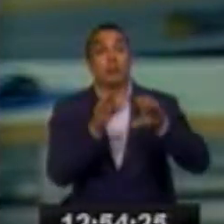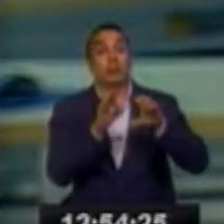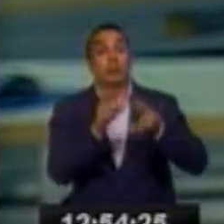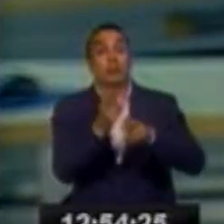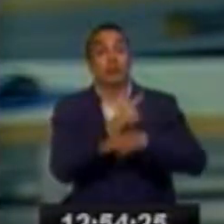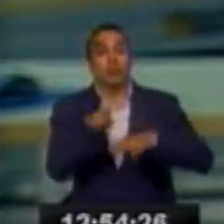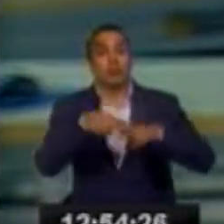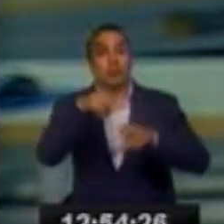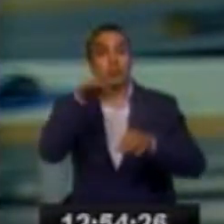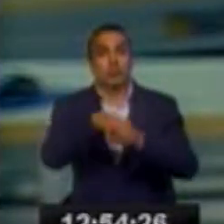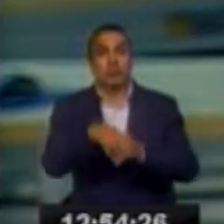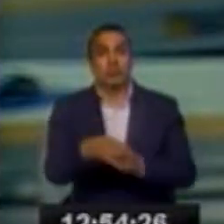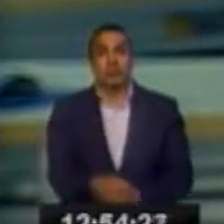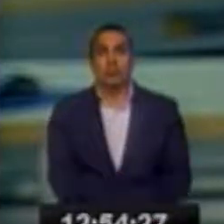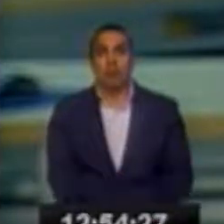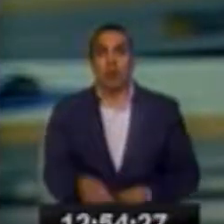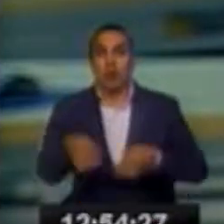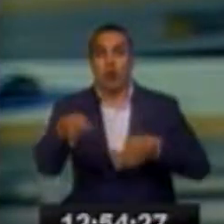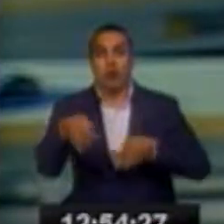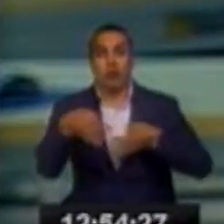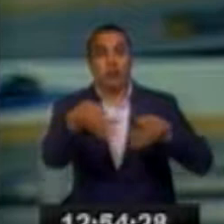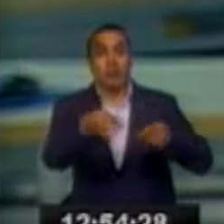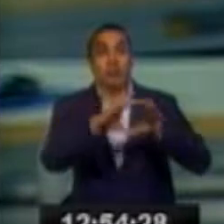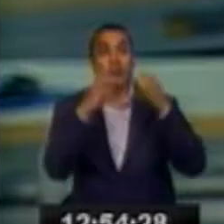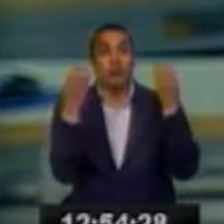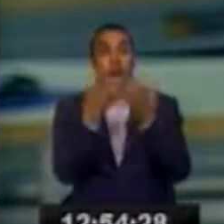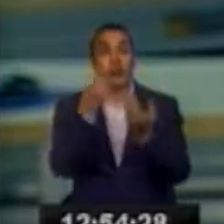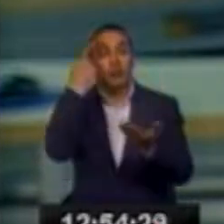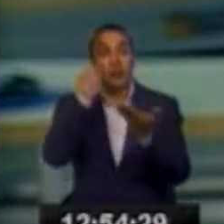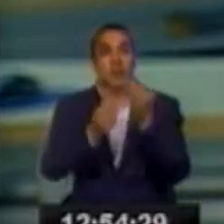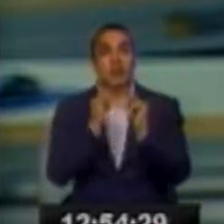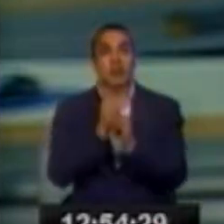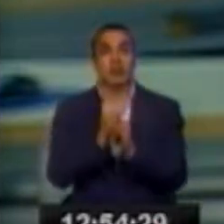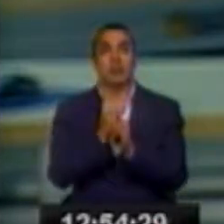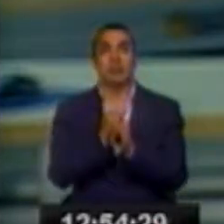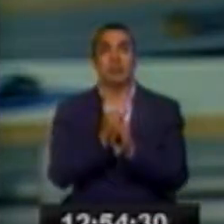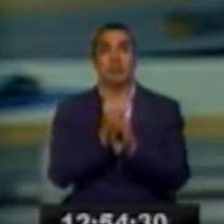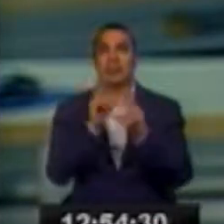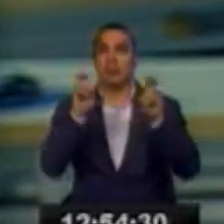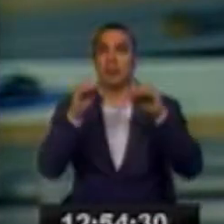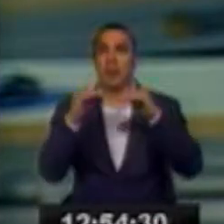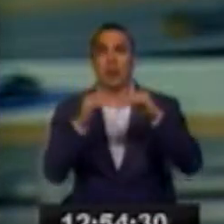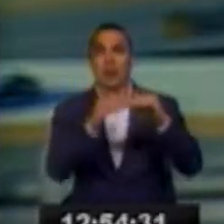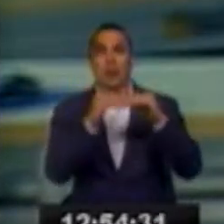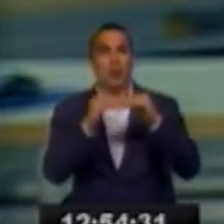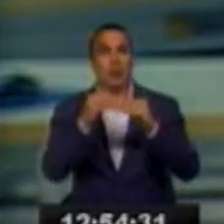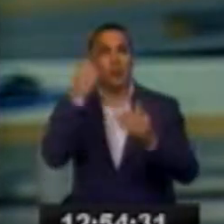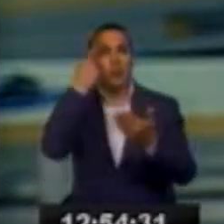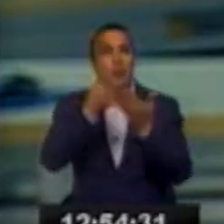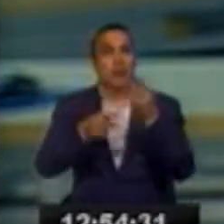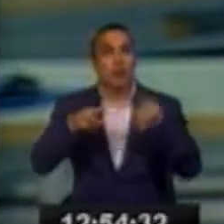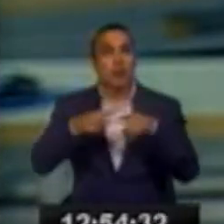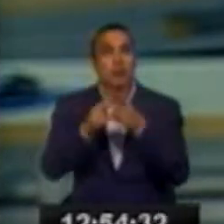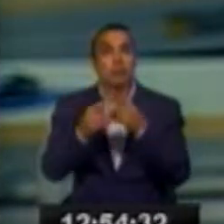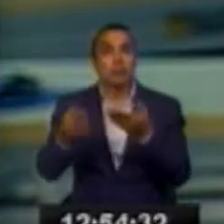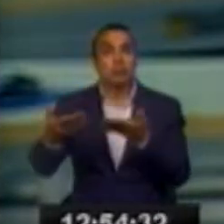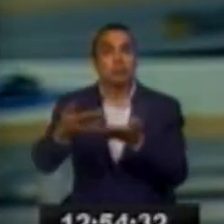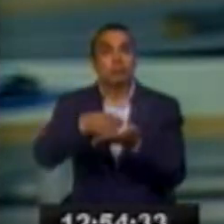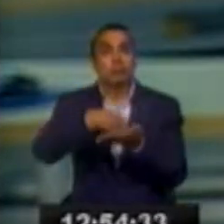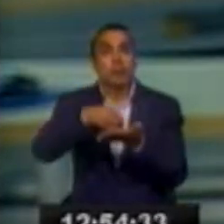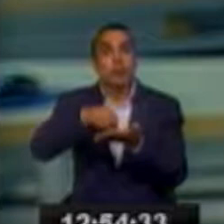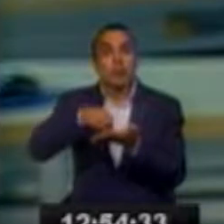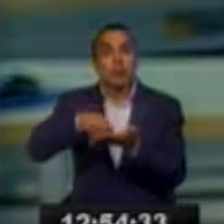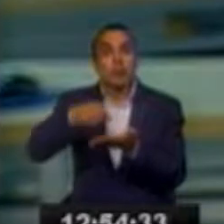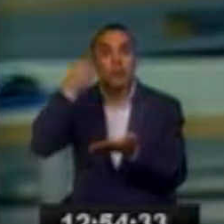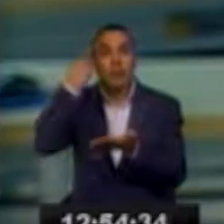Electoral entregó los formularios al Comité para la Institucionalización Democrática para que empiece la recolección de firmas